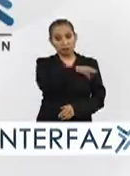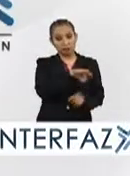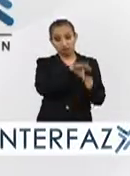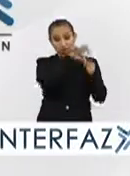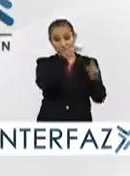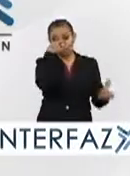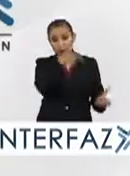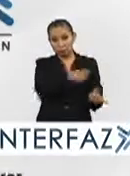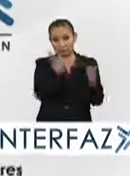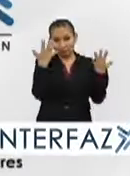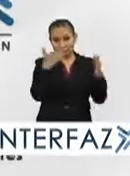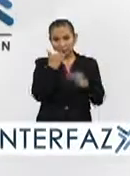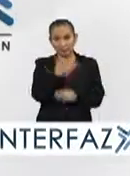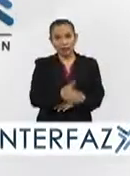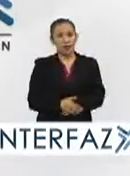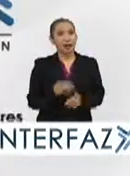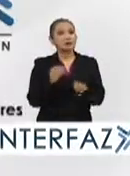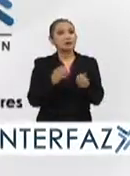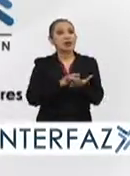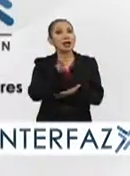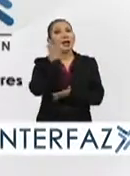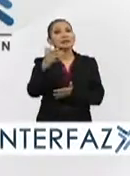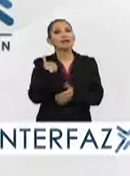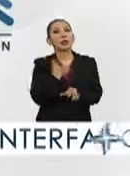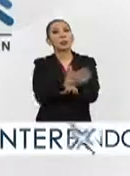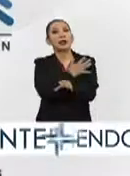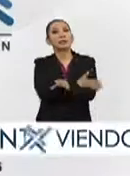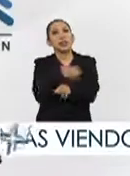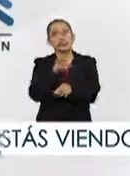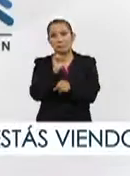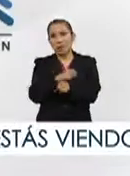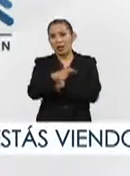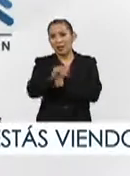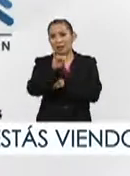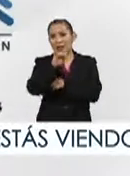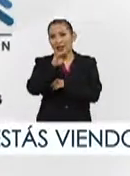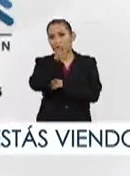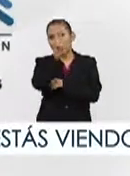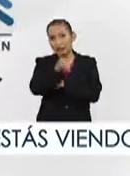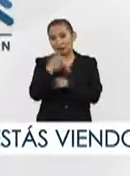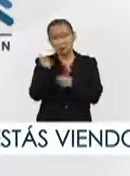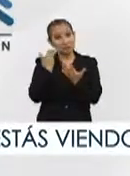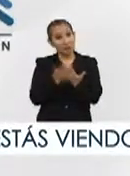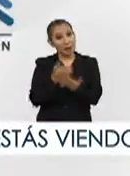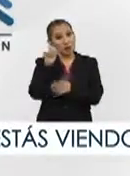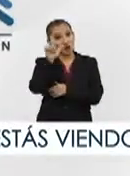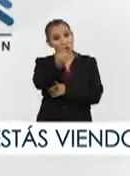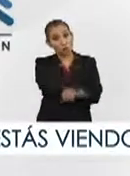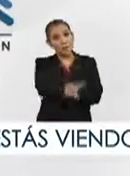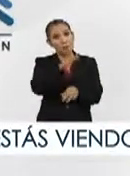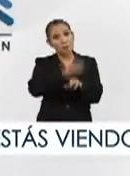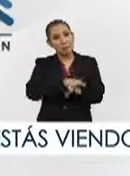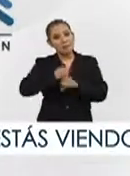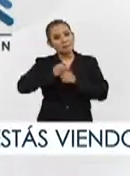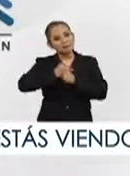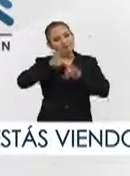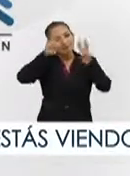énfasis en eso y se les aplaude. Claro. Muchísimas gracias a quienes nos acompañaron esta semana en Interfaz. Los esperamos el lunes con